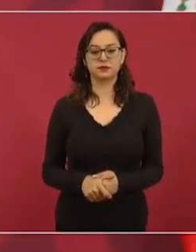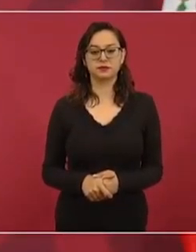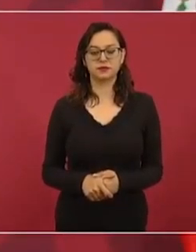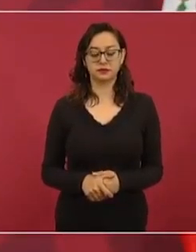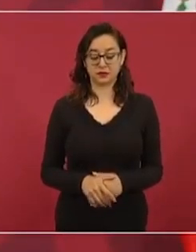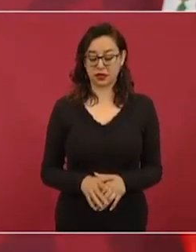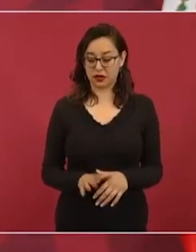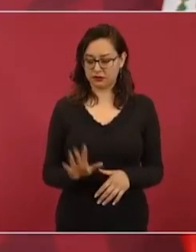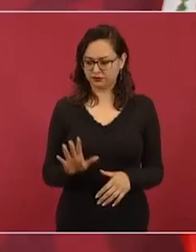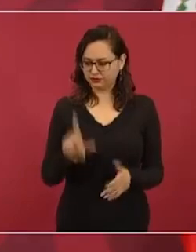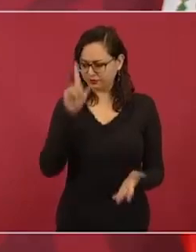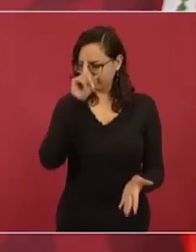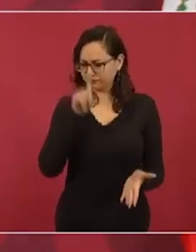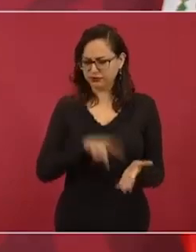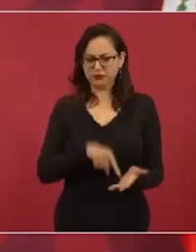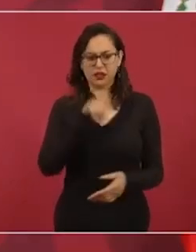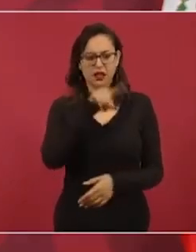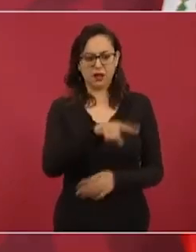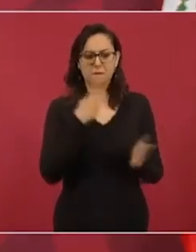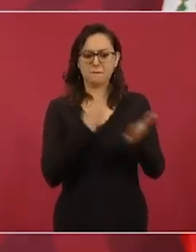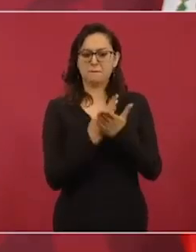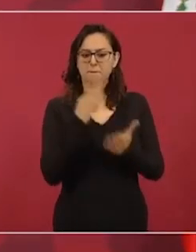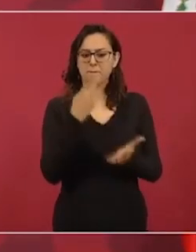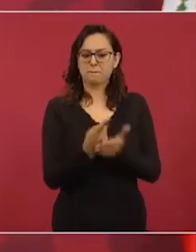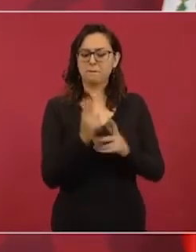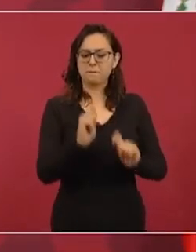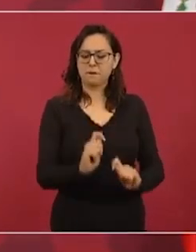le dieron la medalla a Belisario Domínguez.